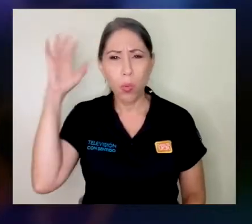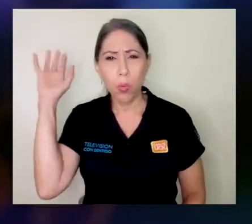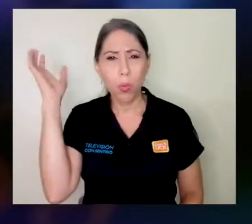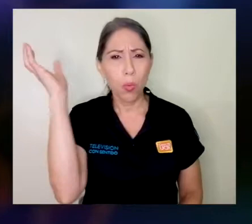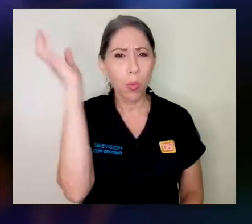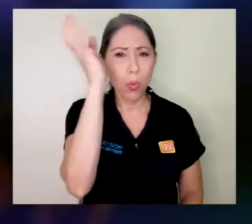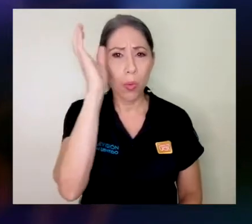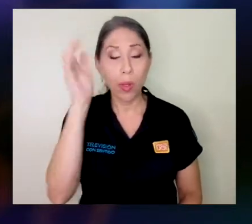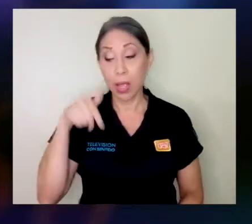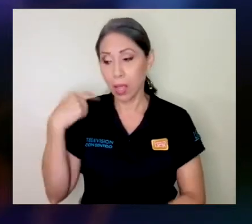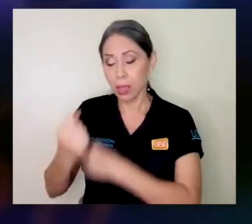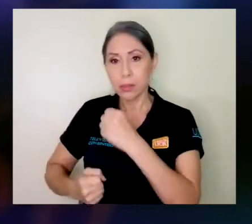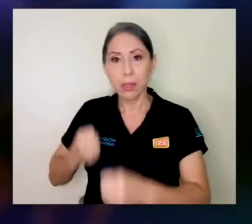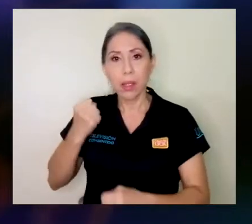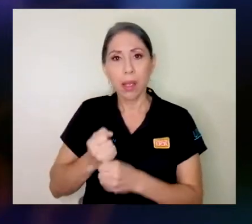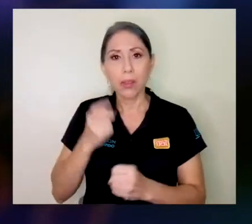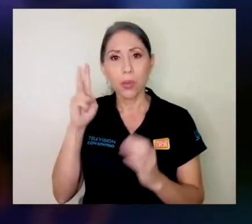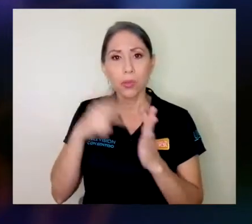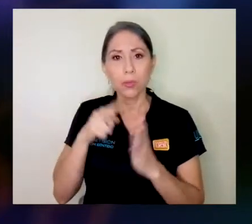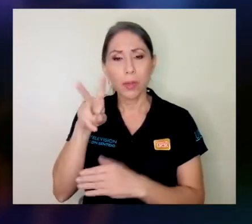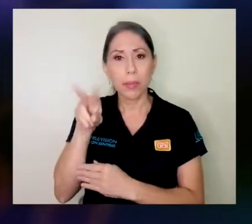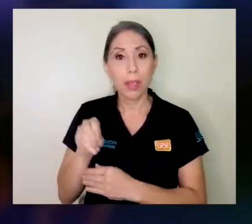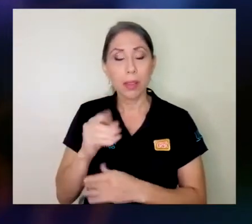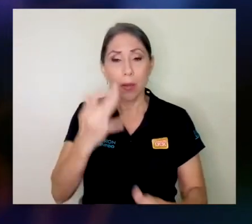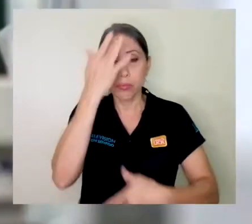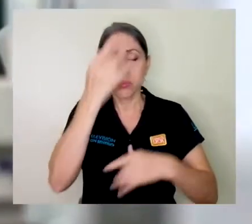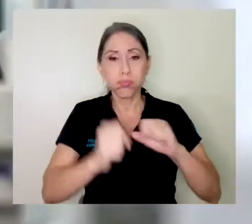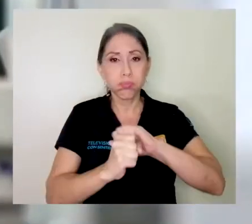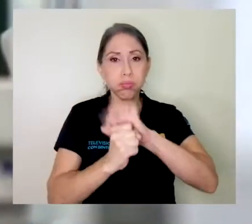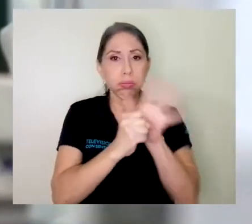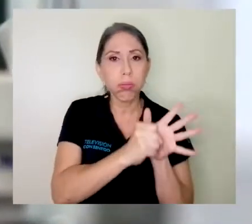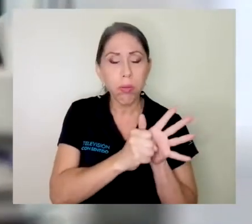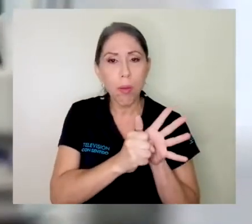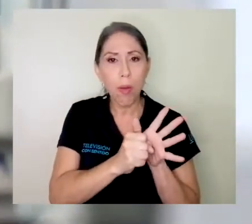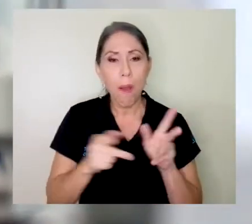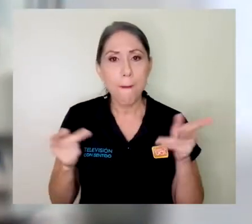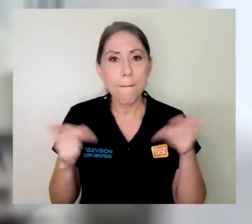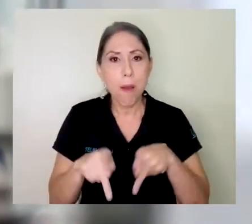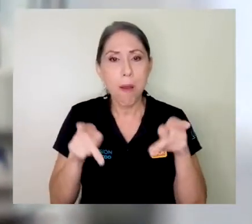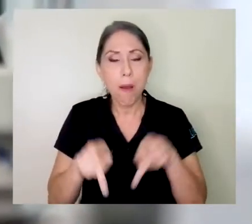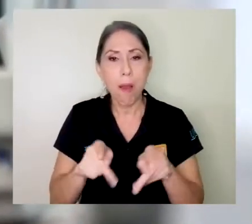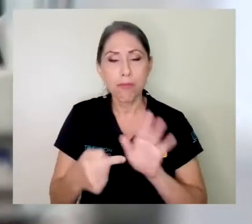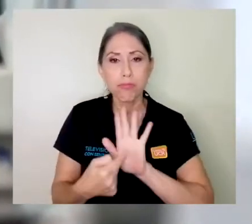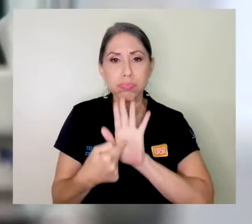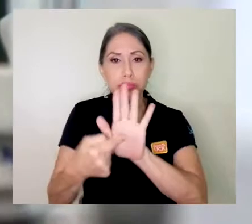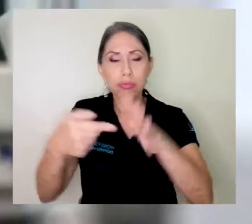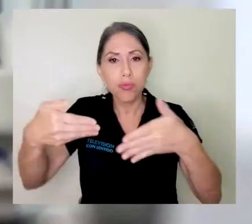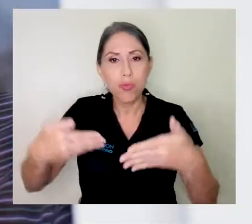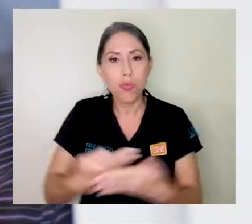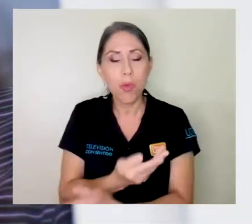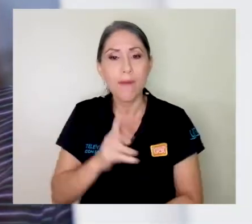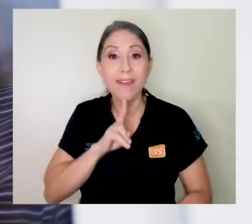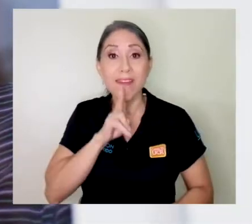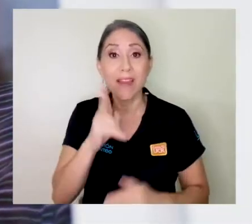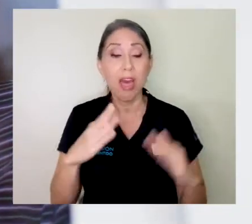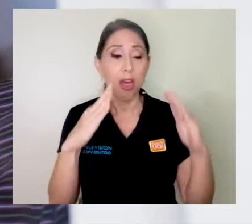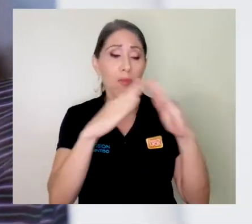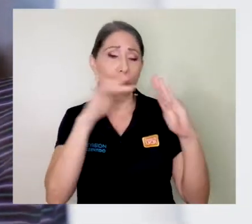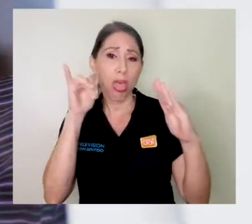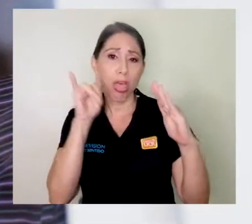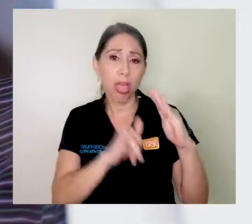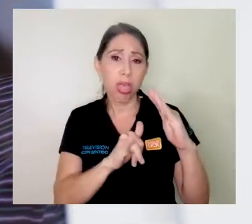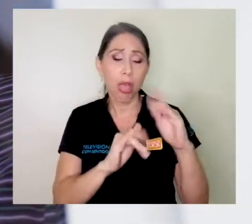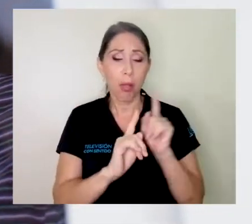Este año 2020, la pandemia de COVID-19 nos presentó una nueva realidad, donde el confinamiento